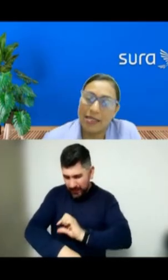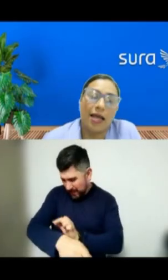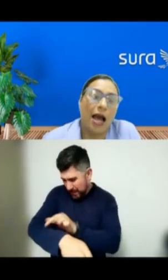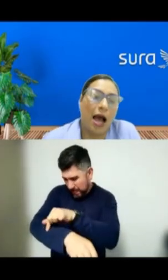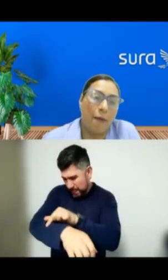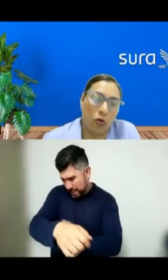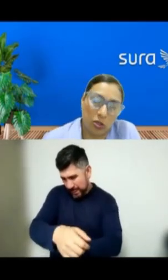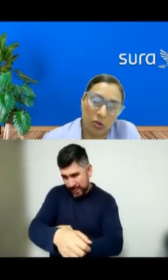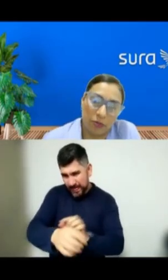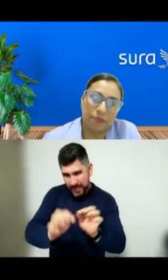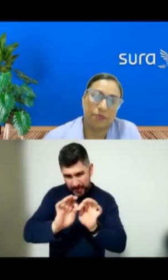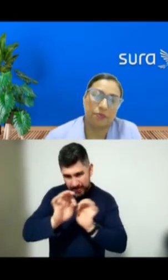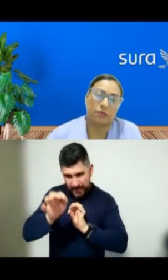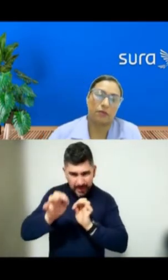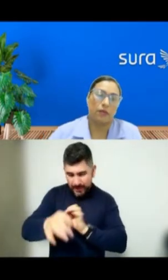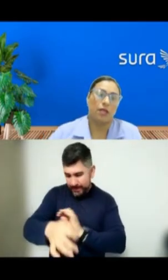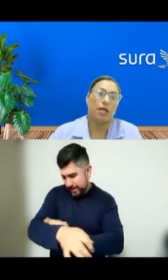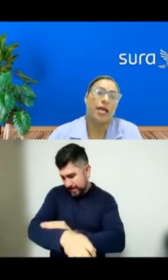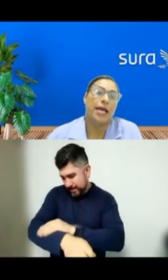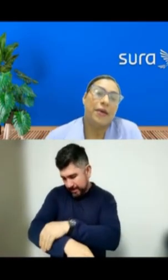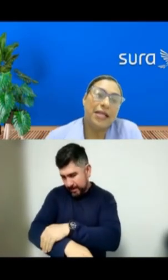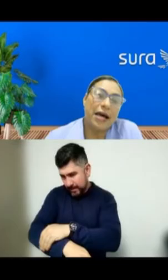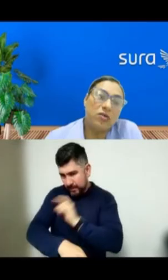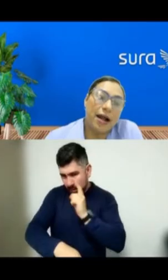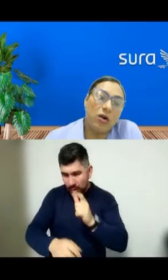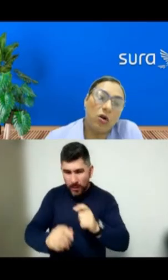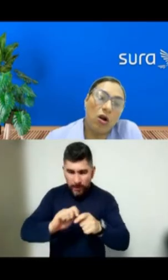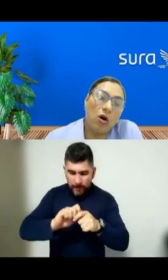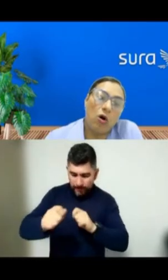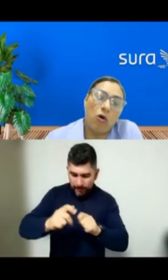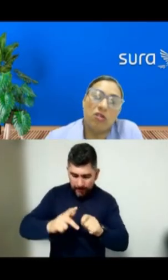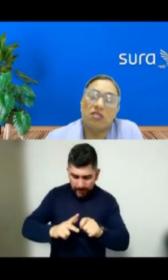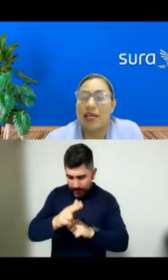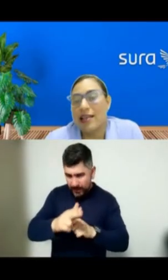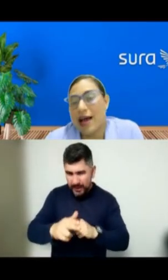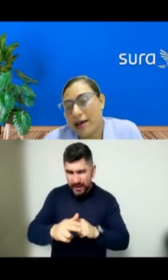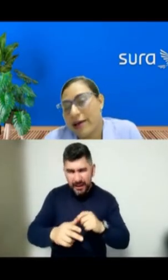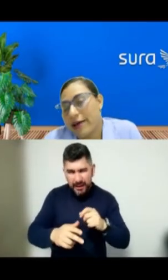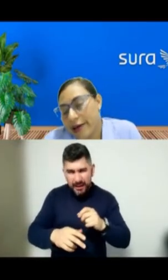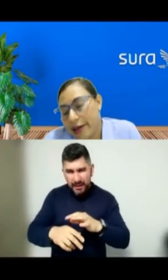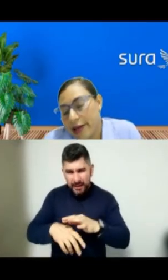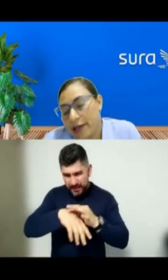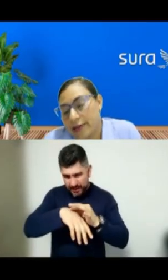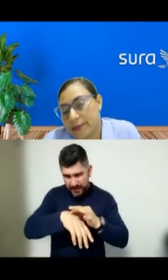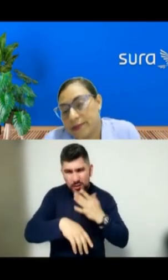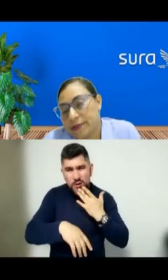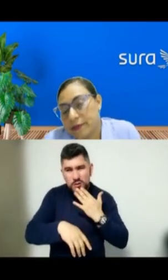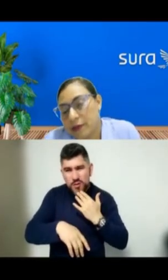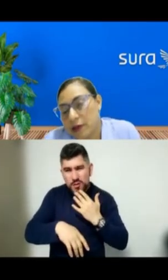fijar este apósito. Evitar usar alcohol o agua oxigenada